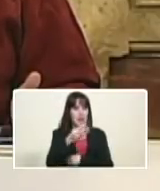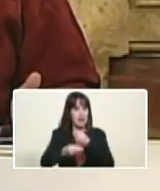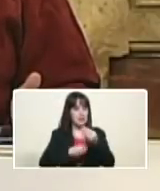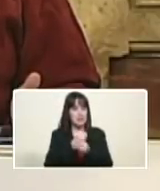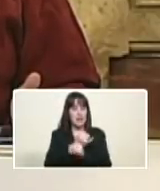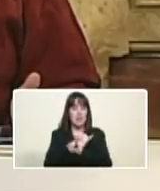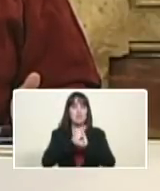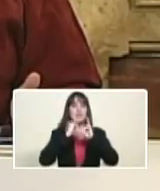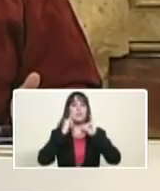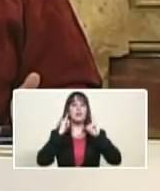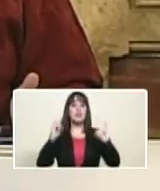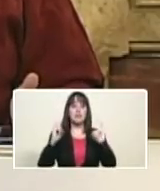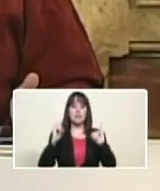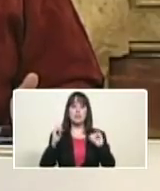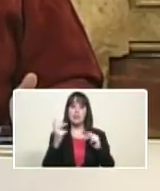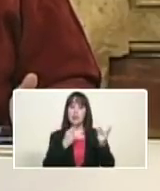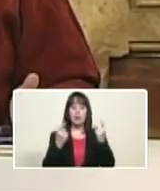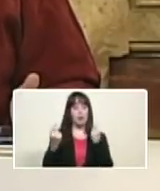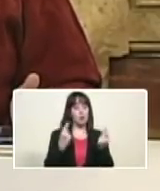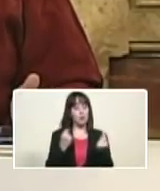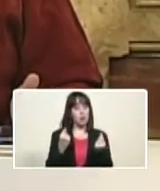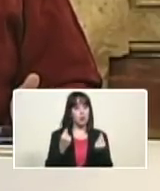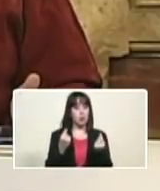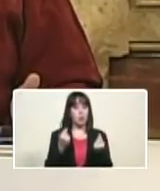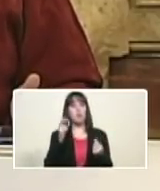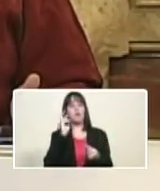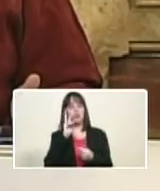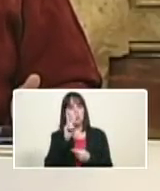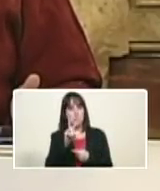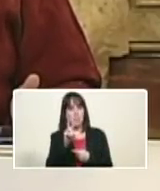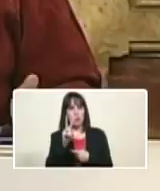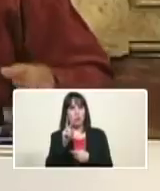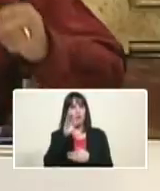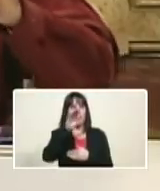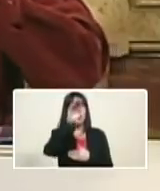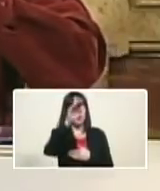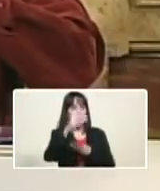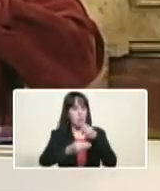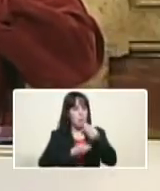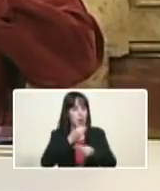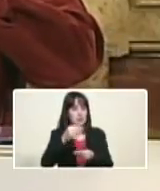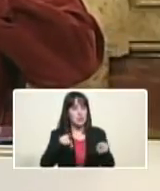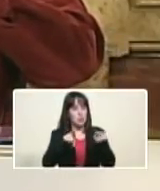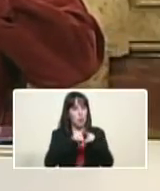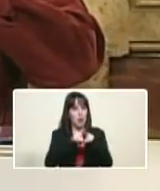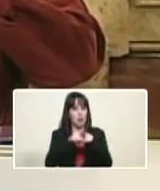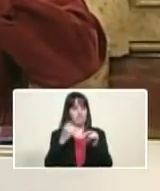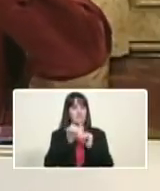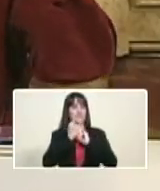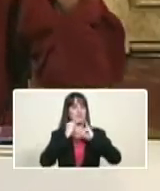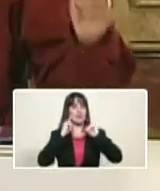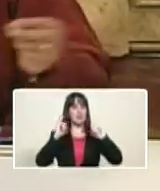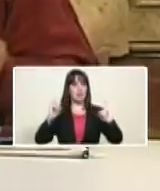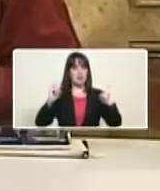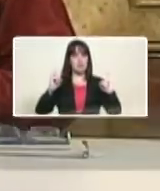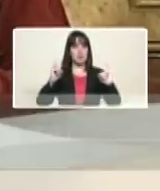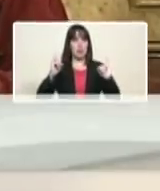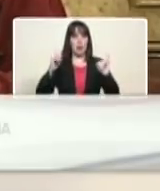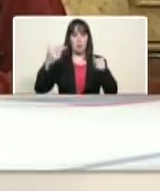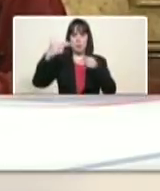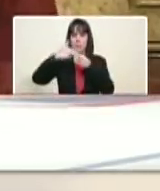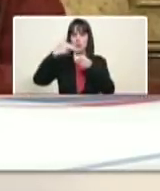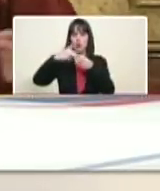totalmente independiente en lo económico. Ya lo estoy viendo. Un país que se independice de la renta